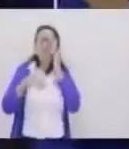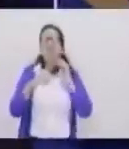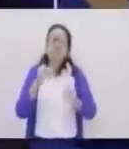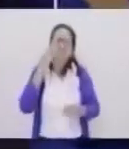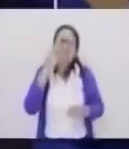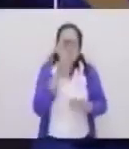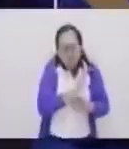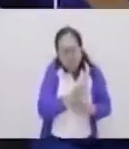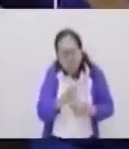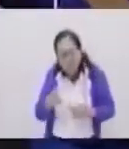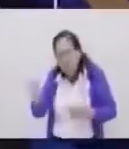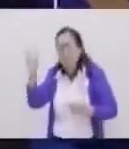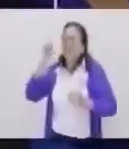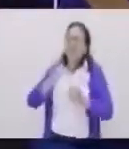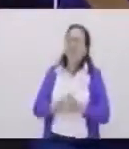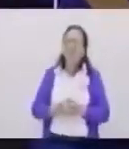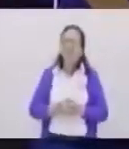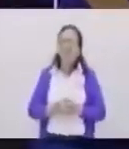Y pasó la segunda cabrita.